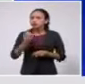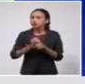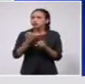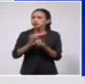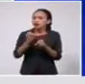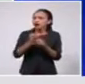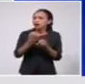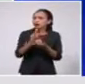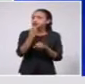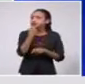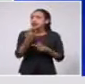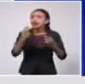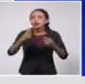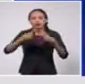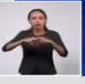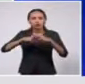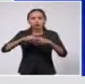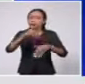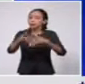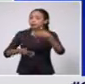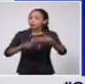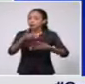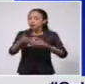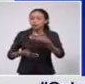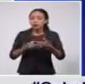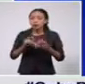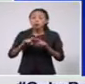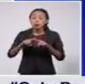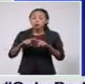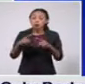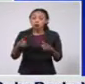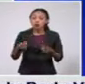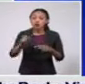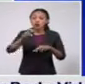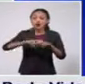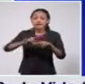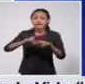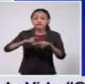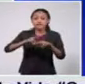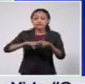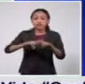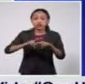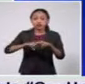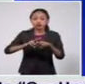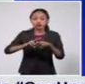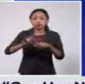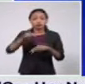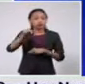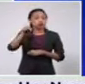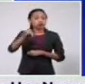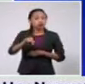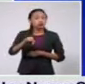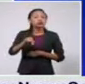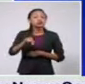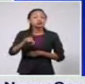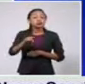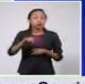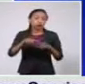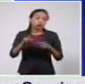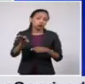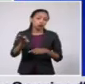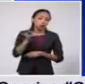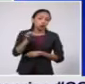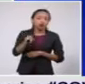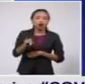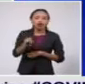debe de resolver. Es la razón por que La Habana se ha escogido para ir avanzando